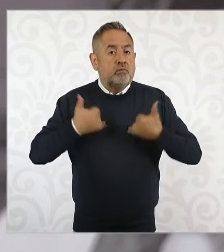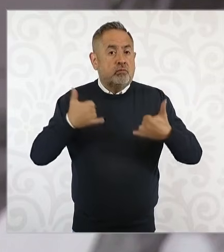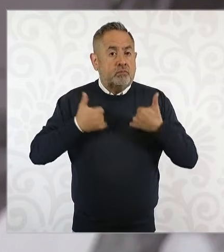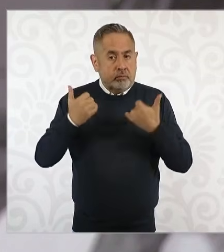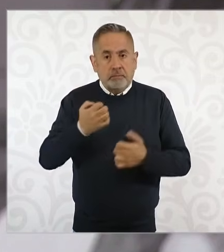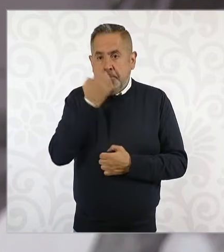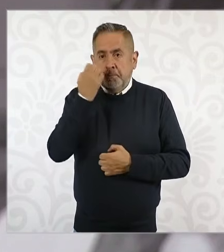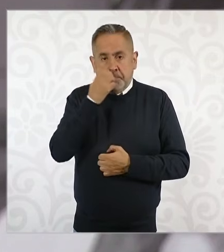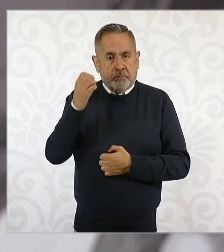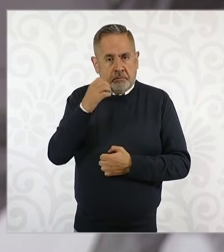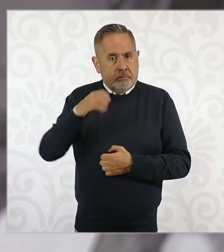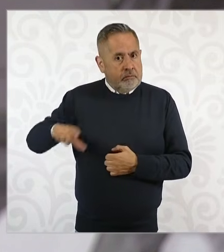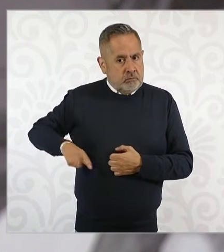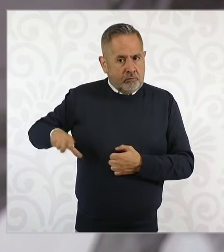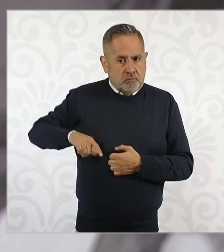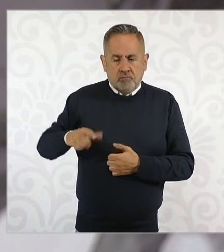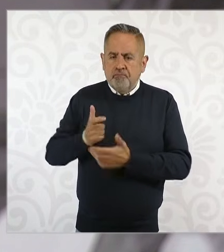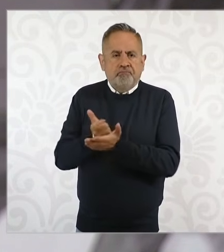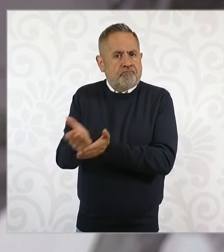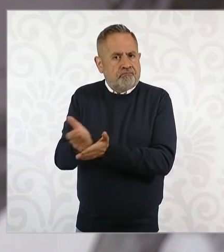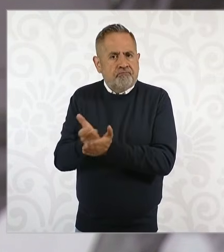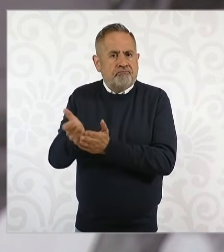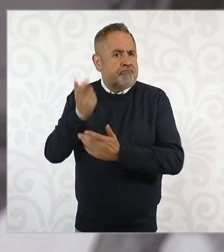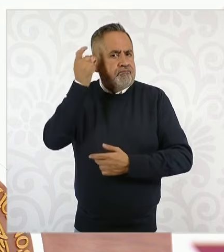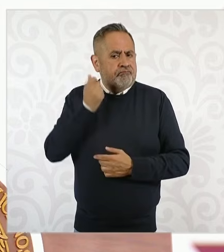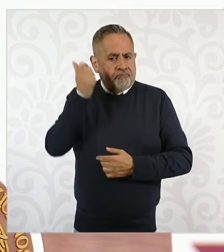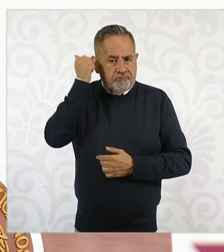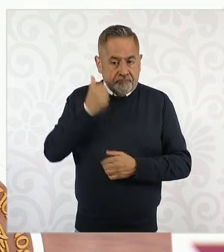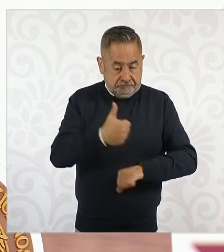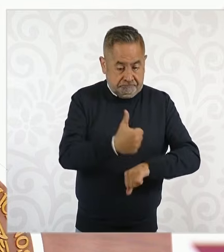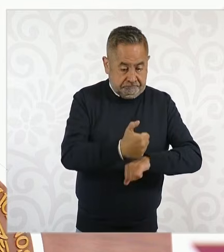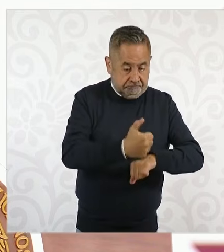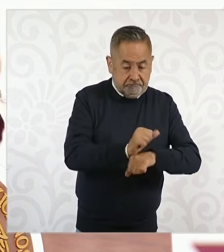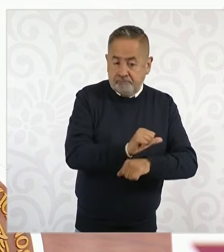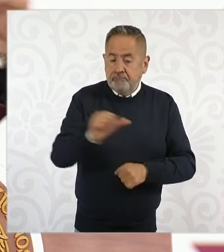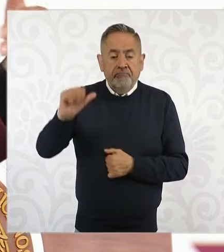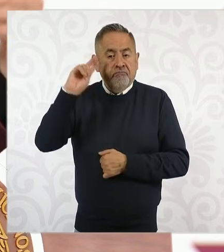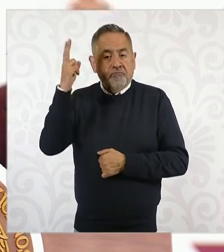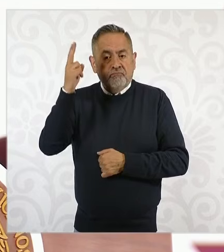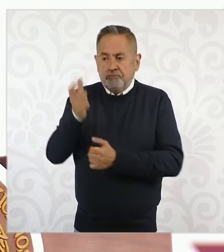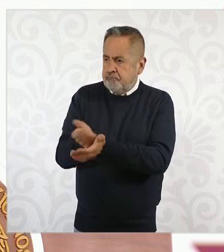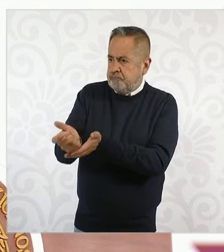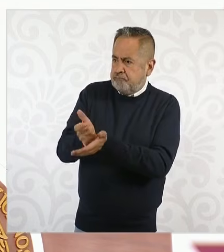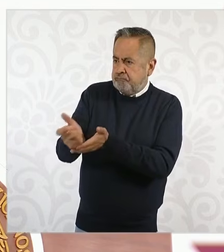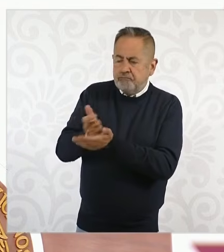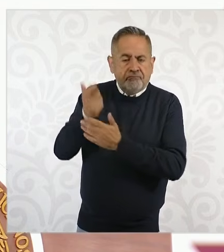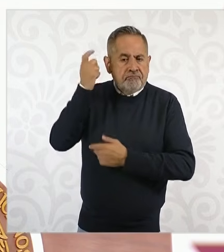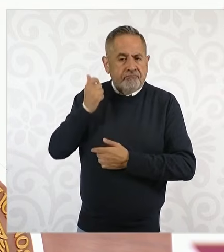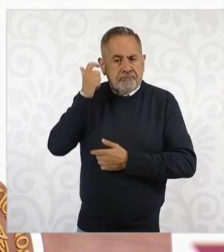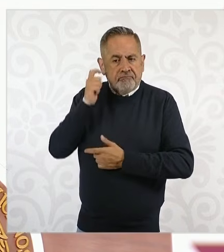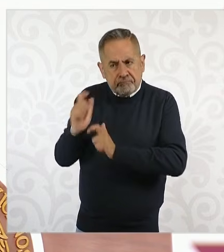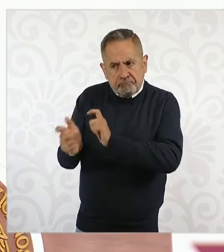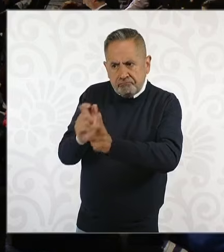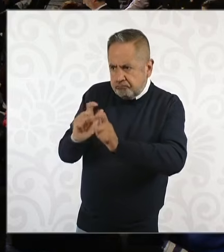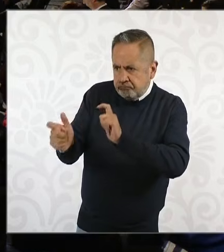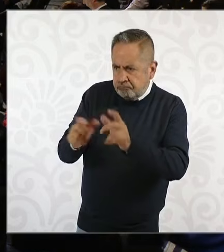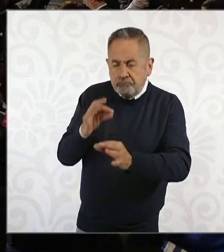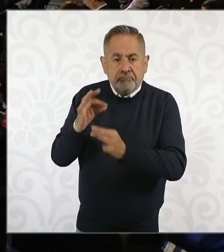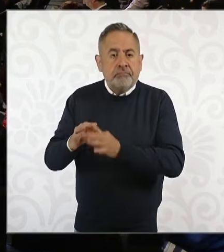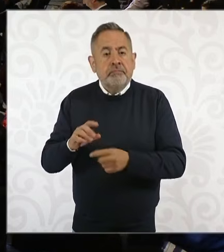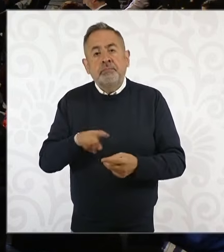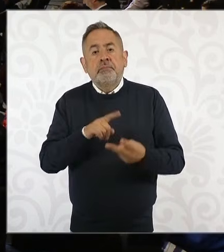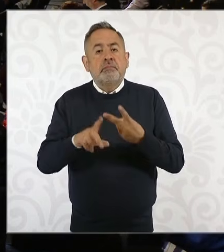pública, desde la primaria hasta la universidad. Y hay distintas acciones que estamos haciendo, entre ellos el